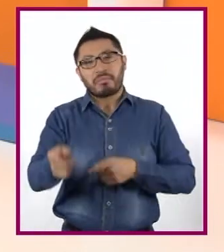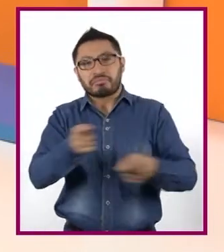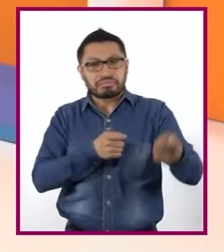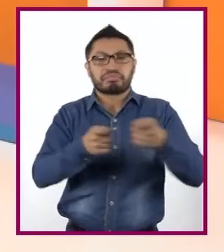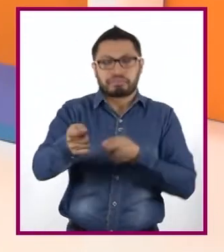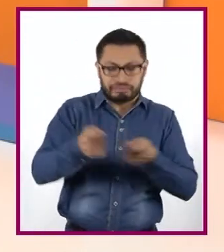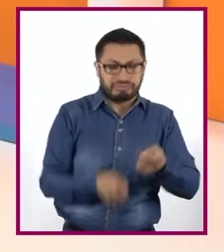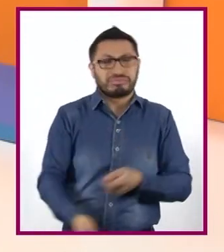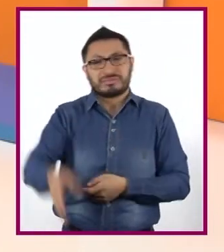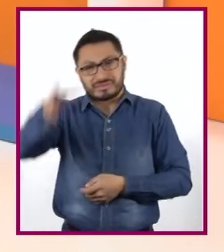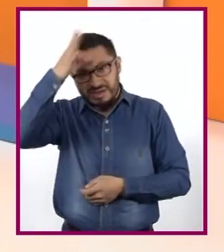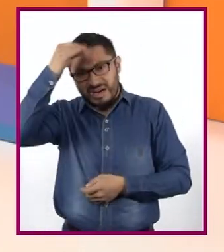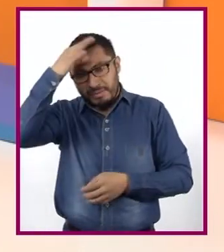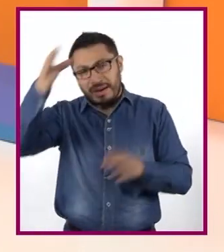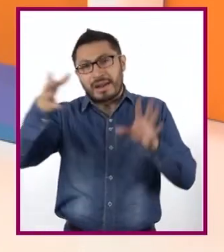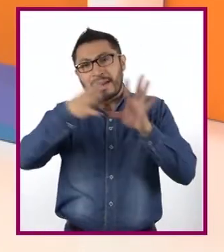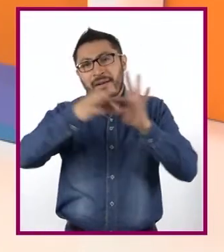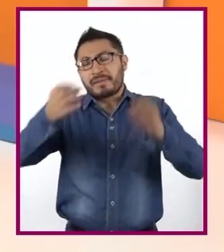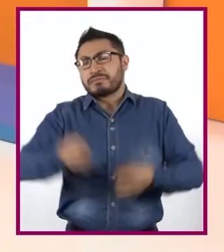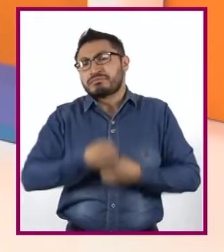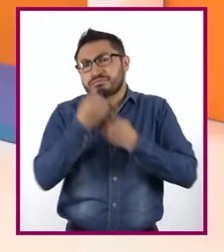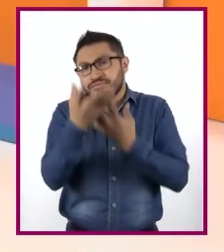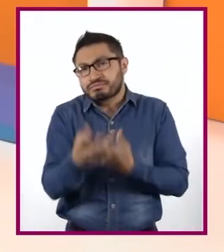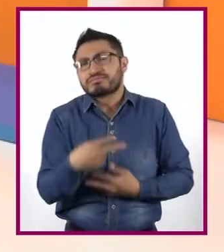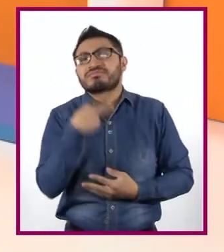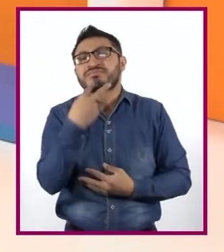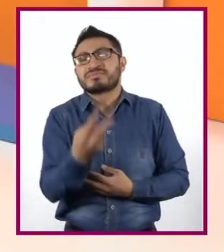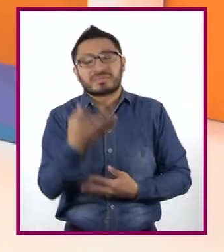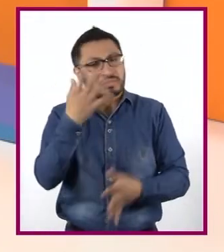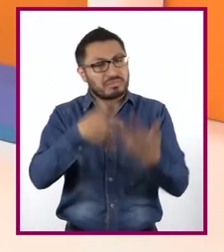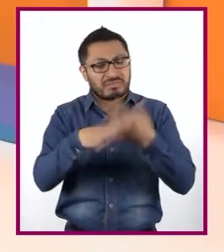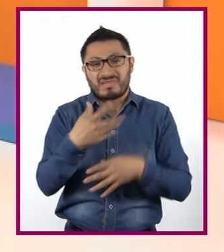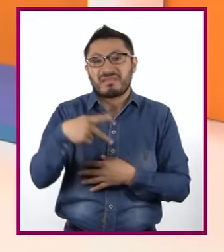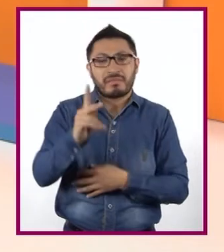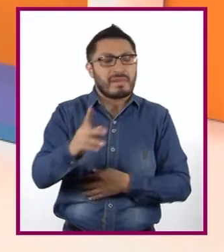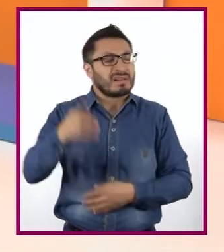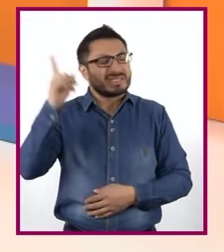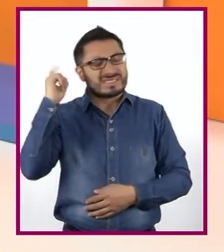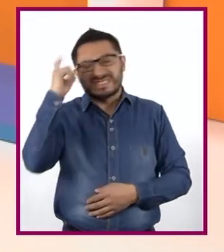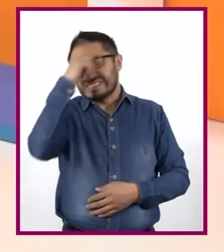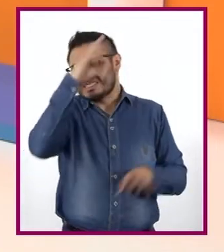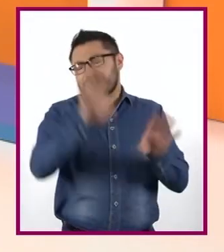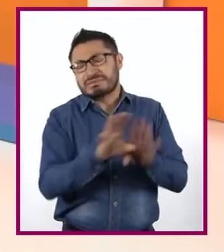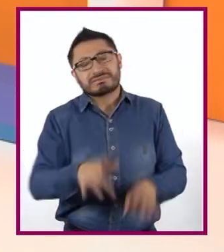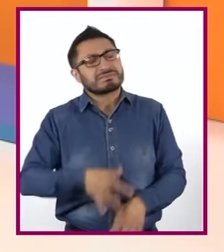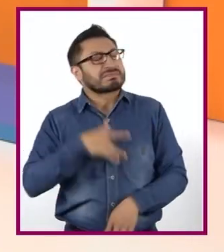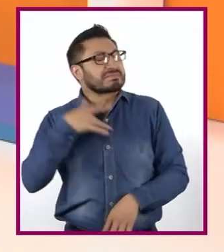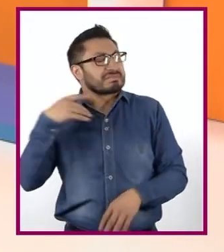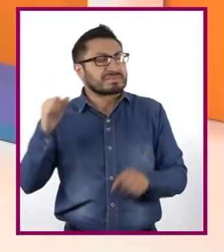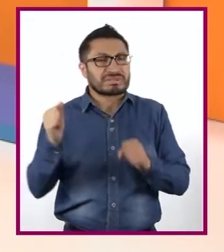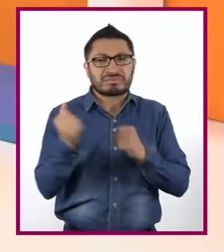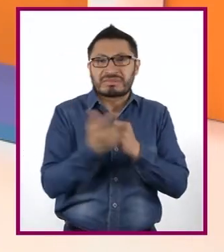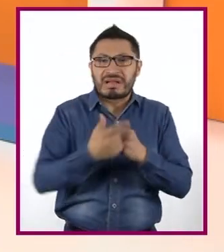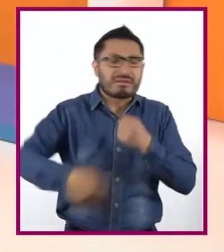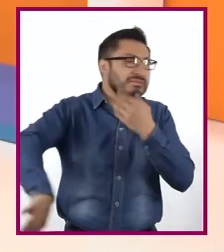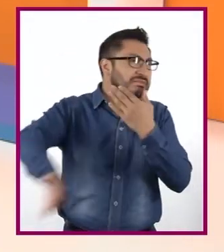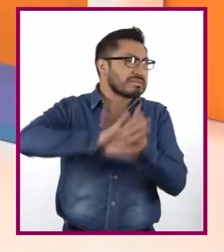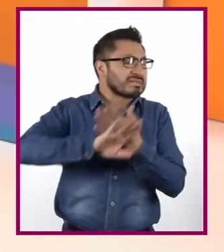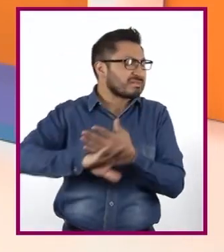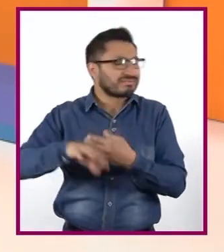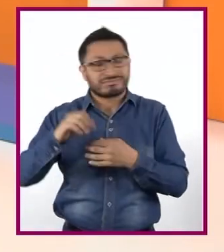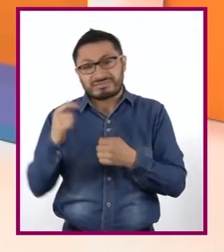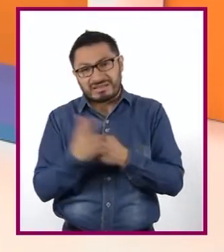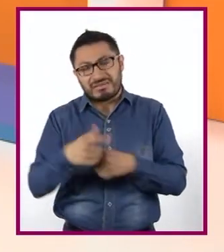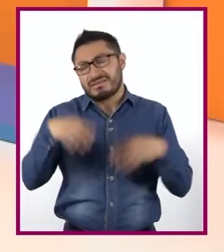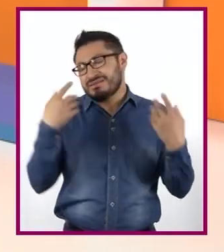podemos aprender a expresarlas, pero es difícil evitar sentir cuando alguien hace o dice algo que nos lastima. Si